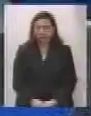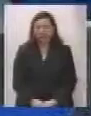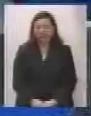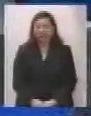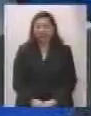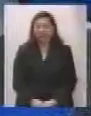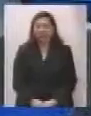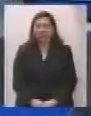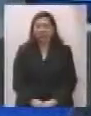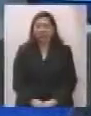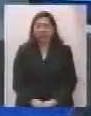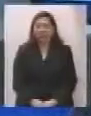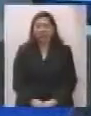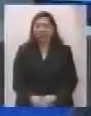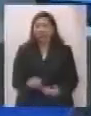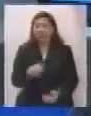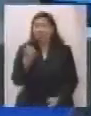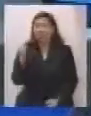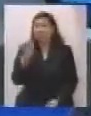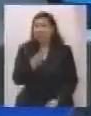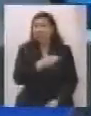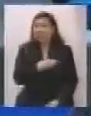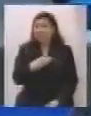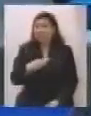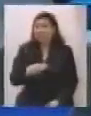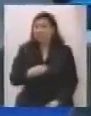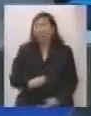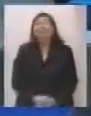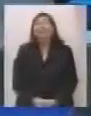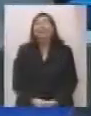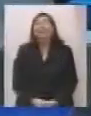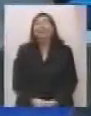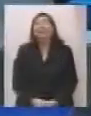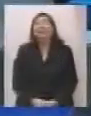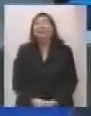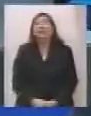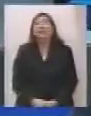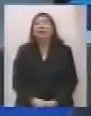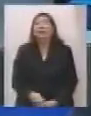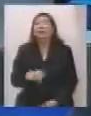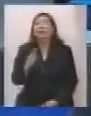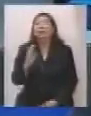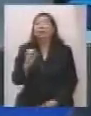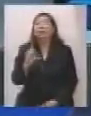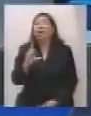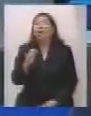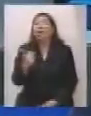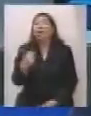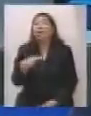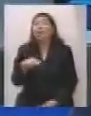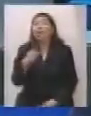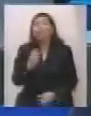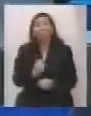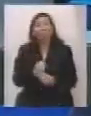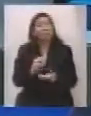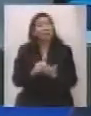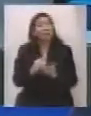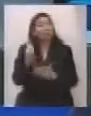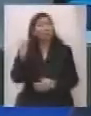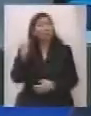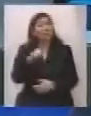8 y 17 de la mañana el viceministro de poblaciones vulnerables fernando bolaños sostuvo que el tema laboral es el punto más